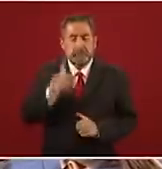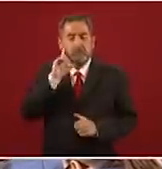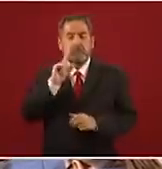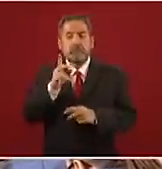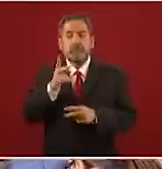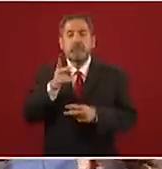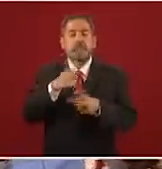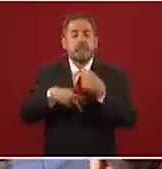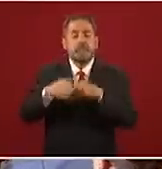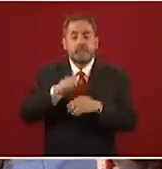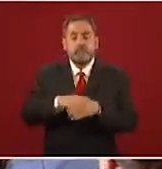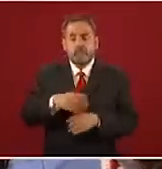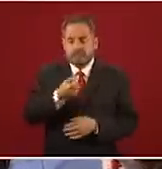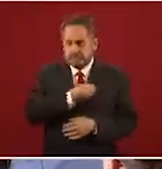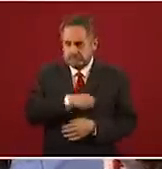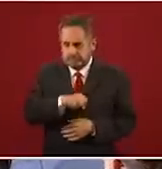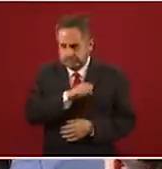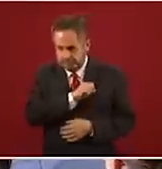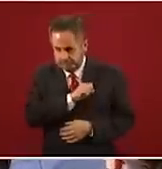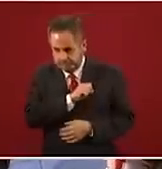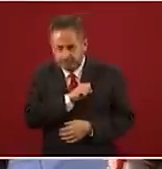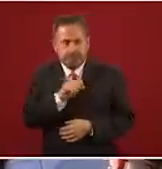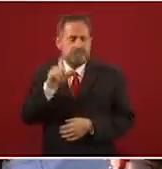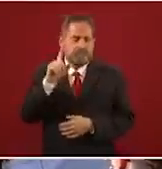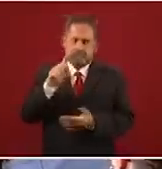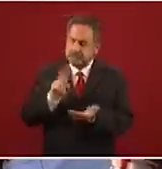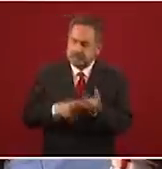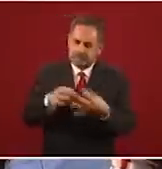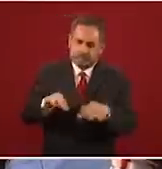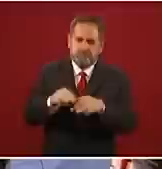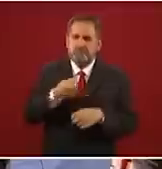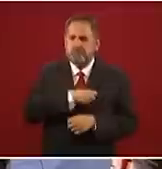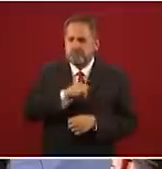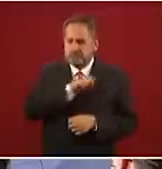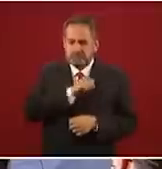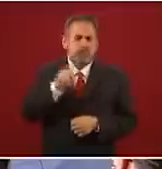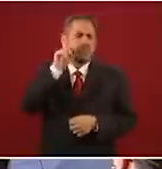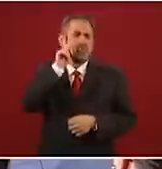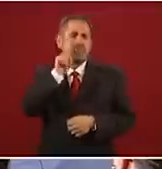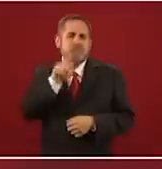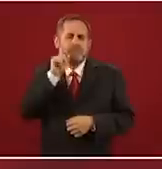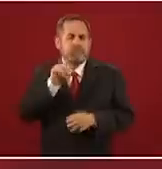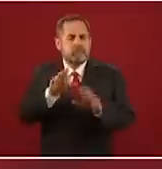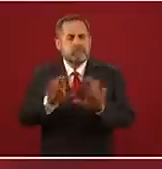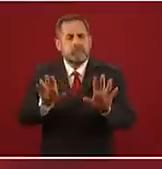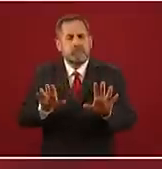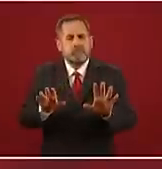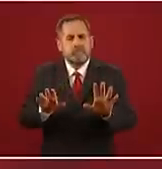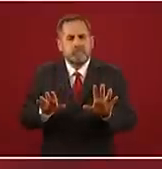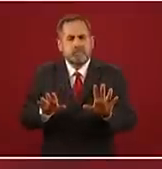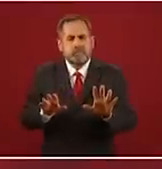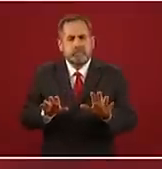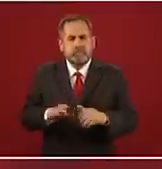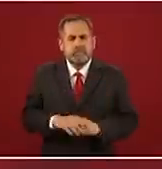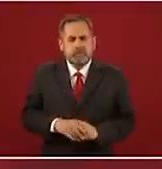vale la pena la salud, vale la pena lo de la salud. Mañana.